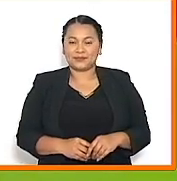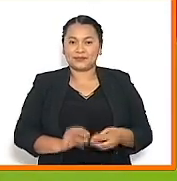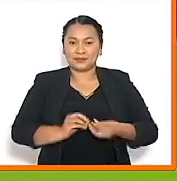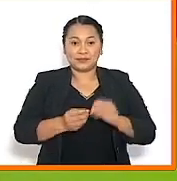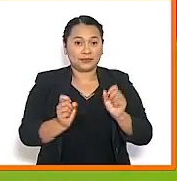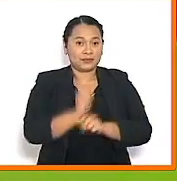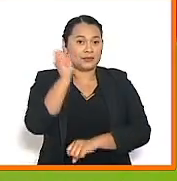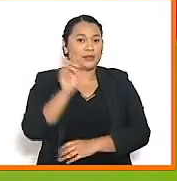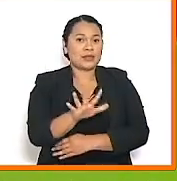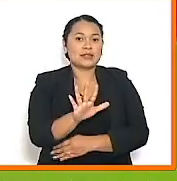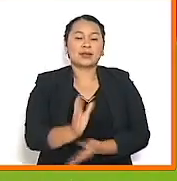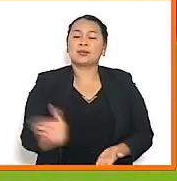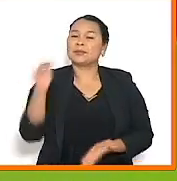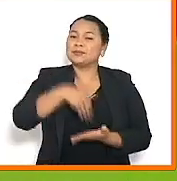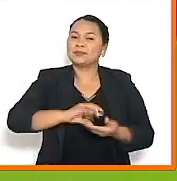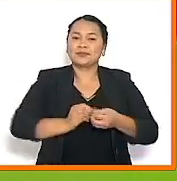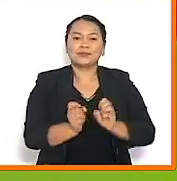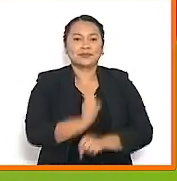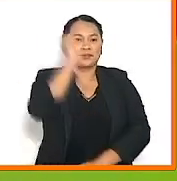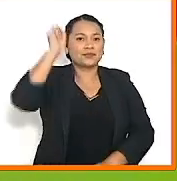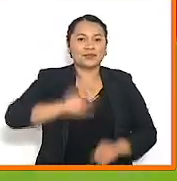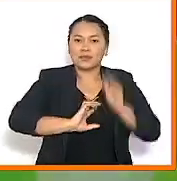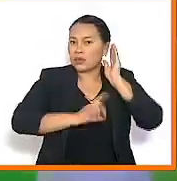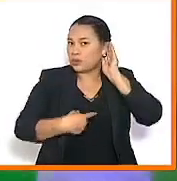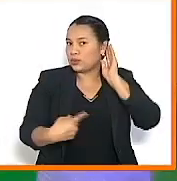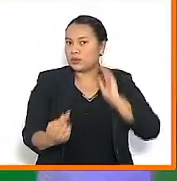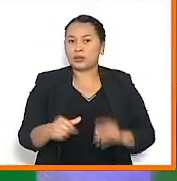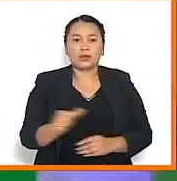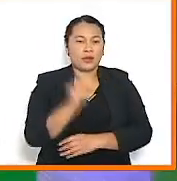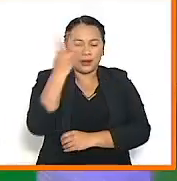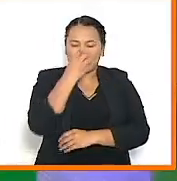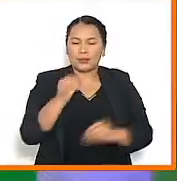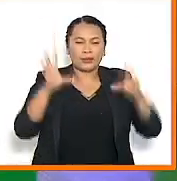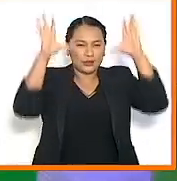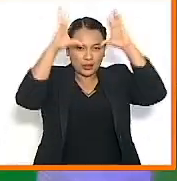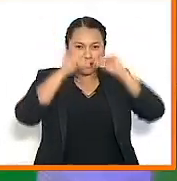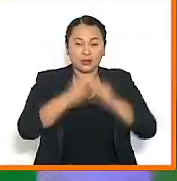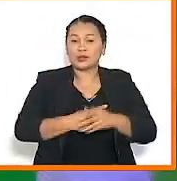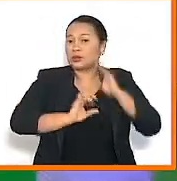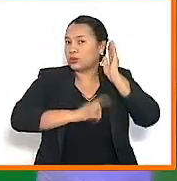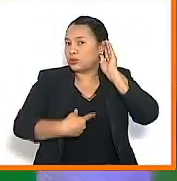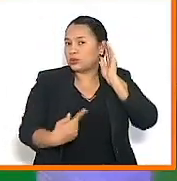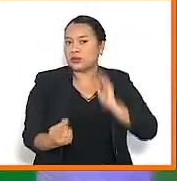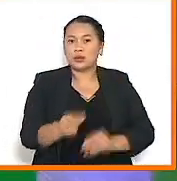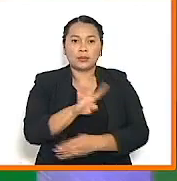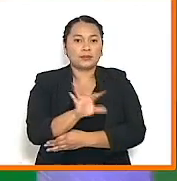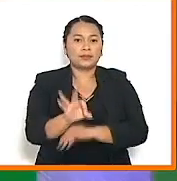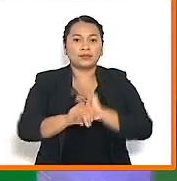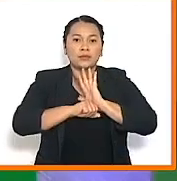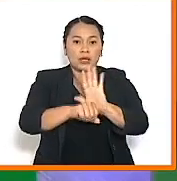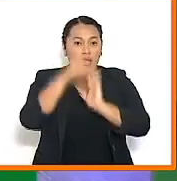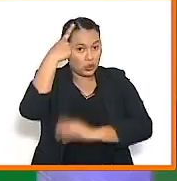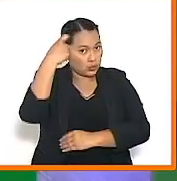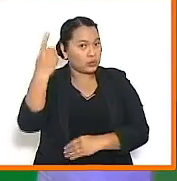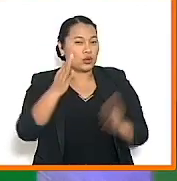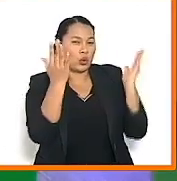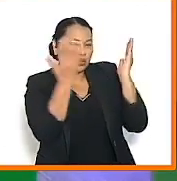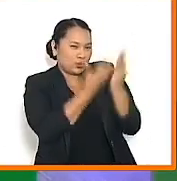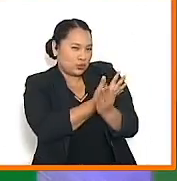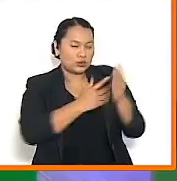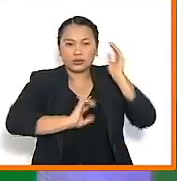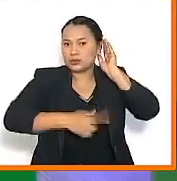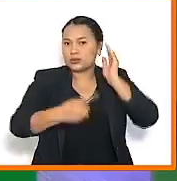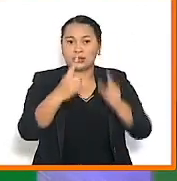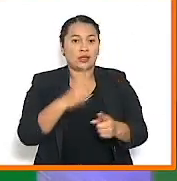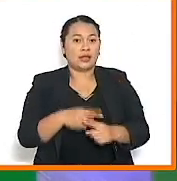el 5. Con mucho gusto te repito los números ganadores para esta hermosa noche. En Diaria, 49, con su símbolo de sueños sombra. Para Multi